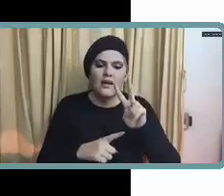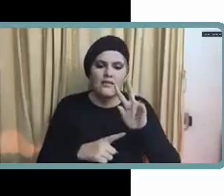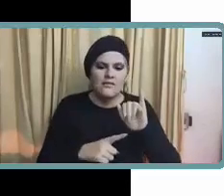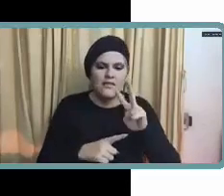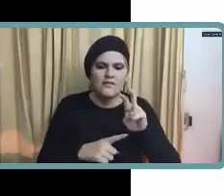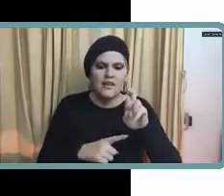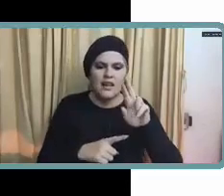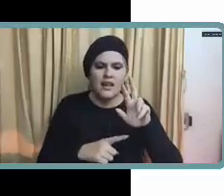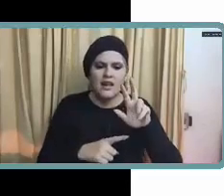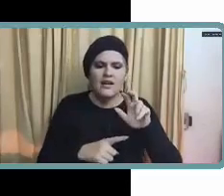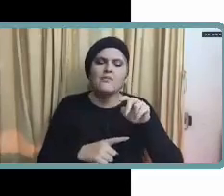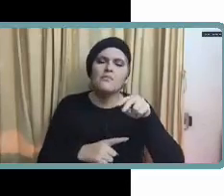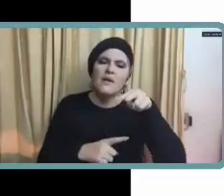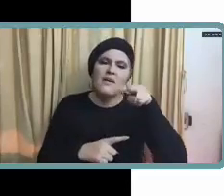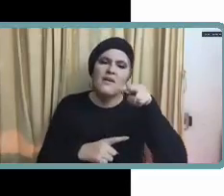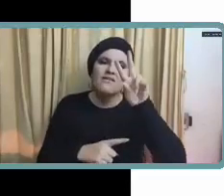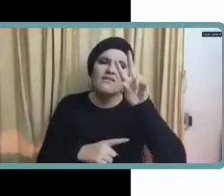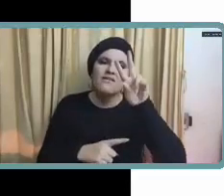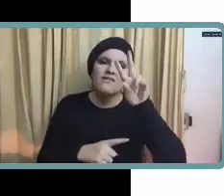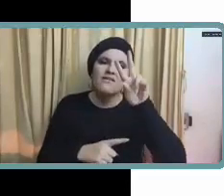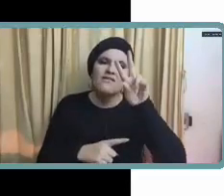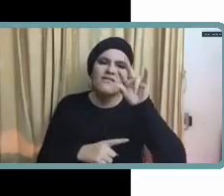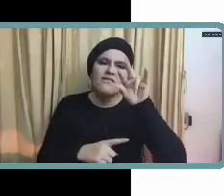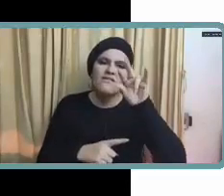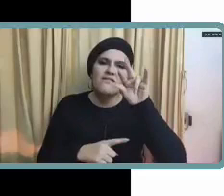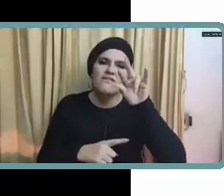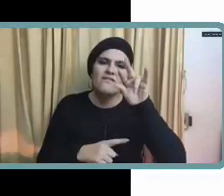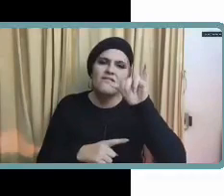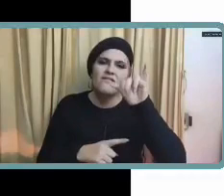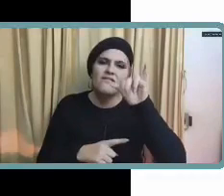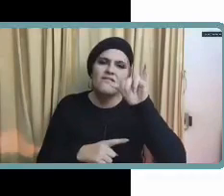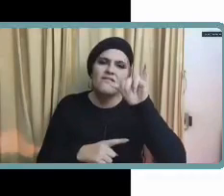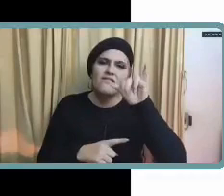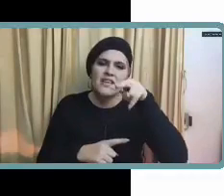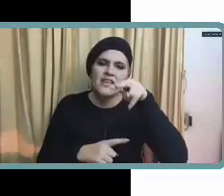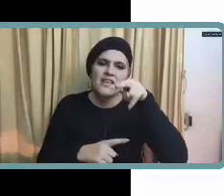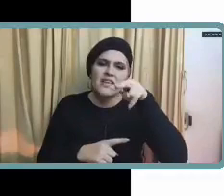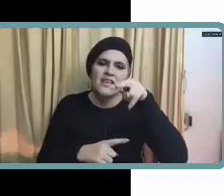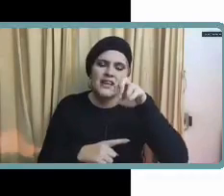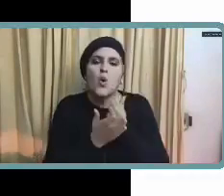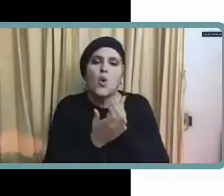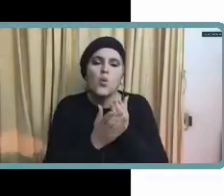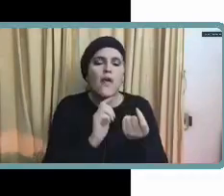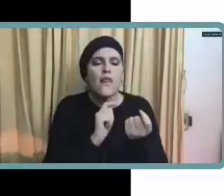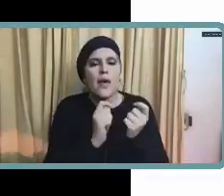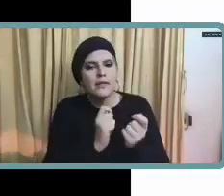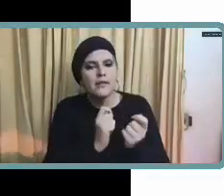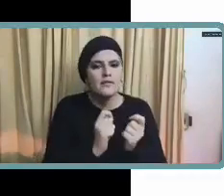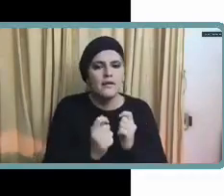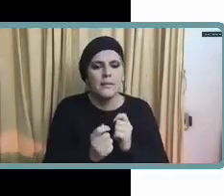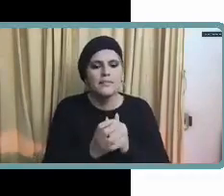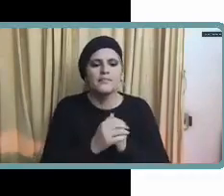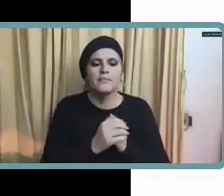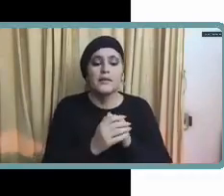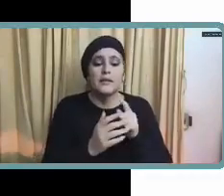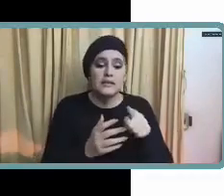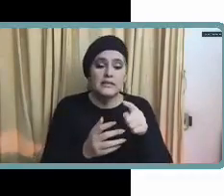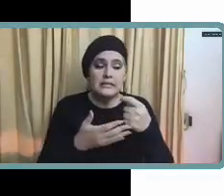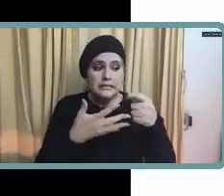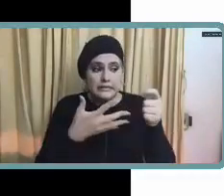diagnóstico, es de conducta adaptativa, pero también es muy bueno que estén validados en Chile. ¿Por qué? Porque las herramientas validadas en Chile nosotros las